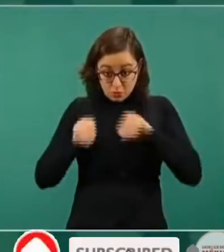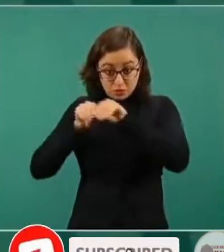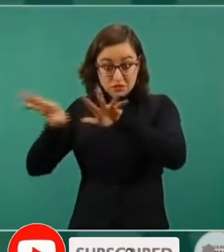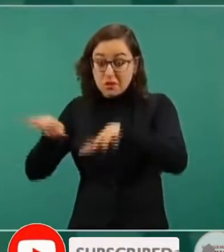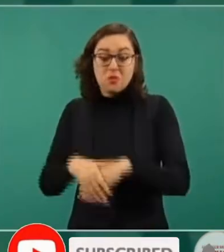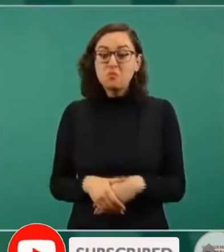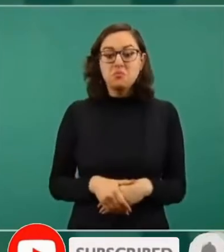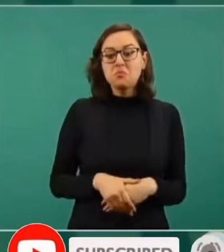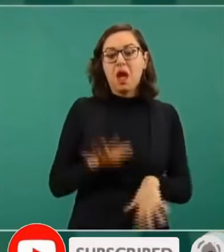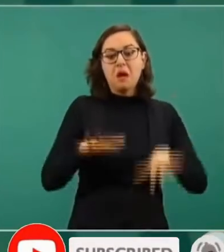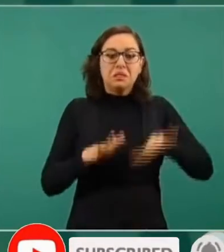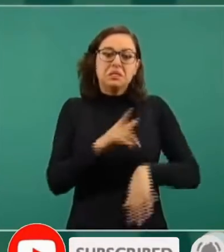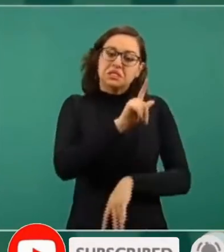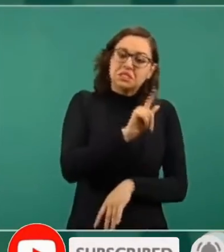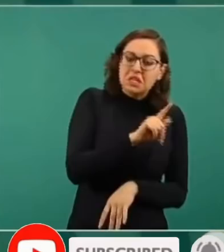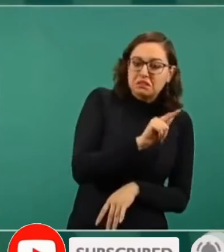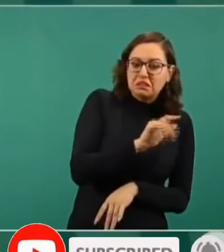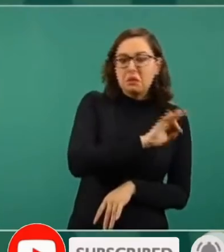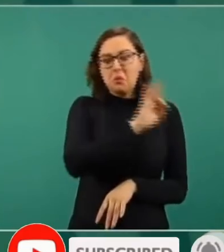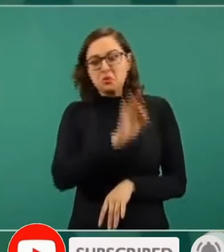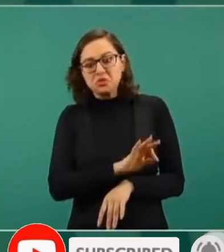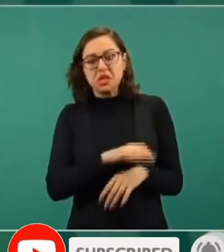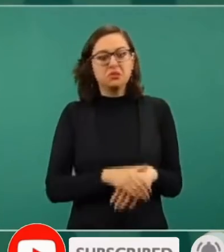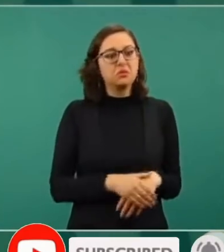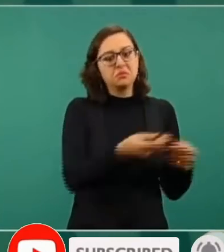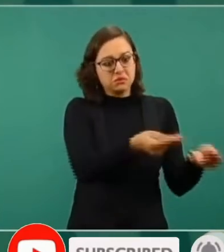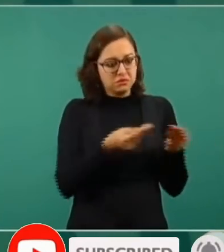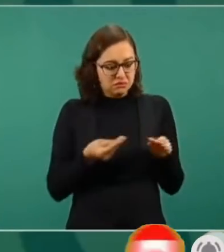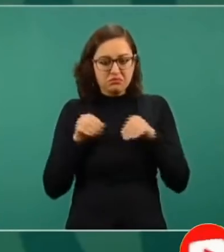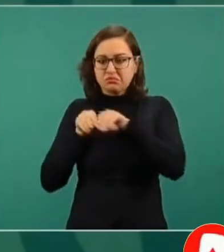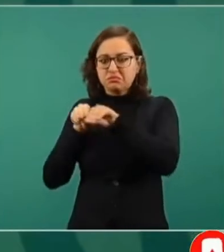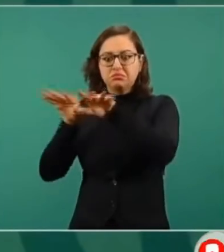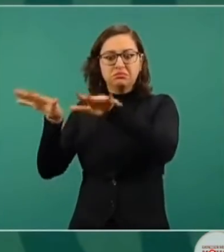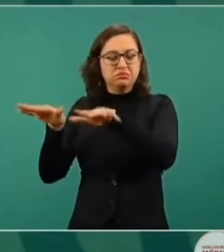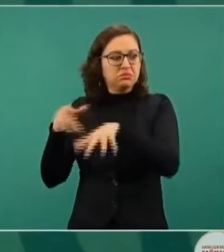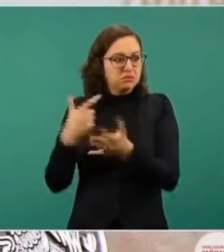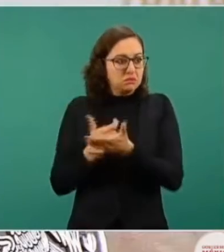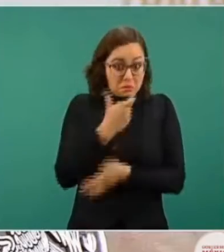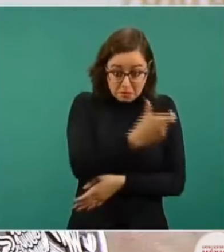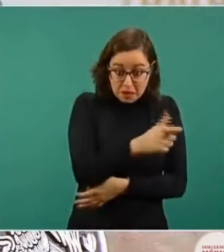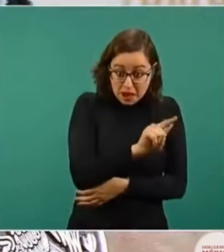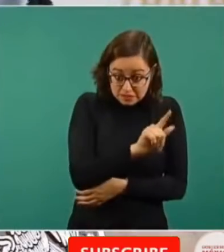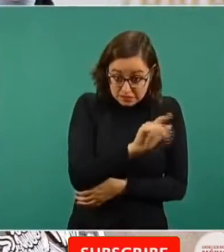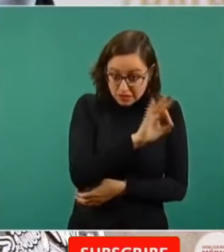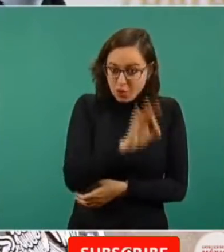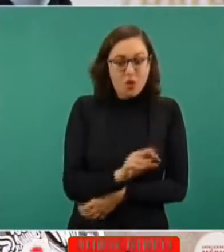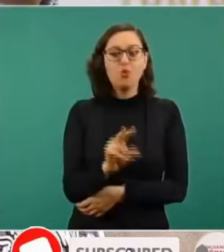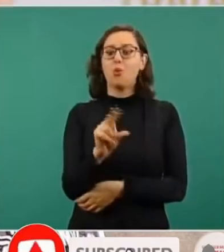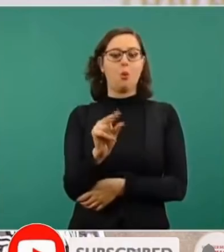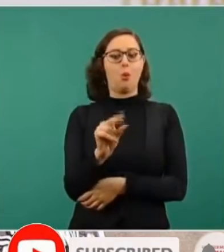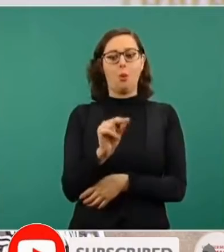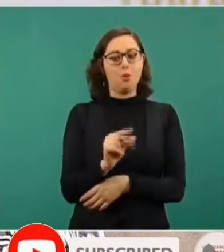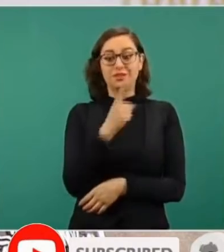entreguen el 100% de la energía. Y ya, decía yo, ya ahorita montados en la